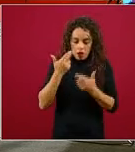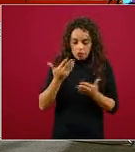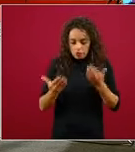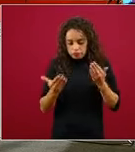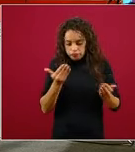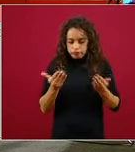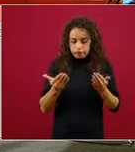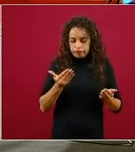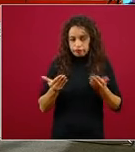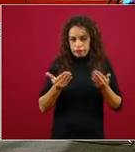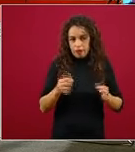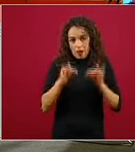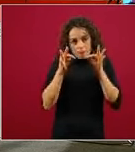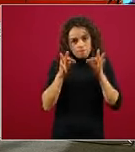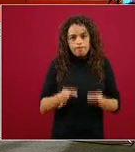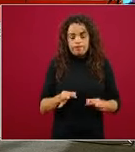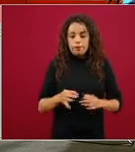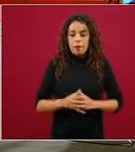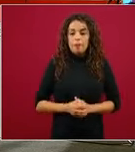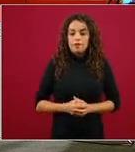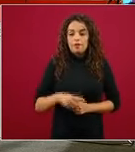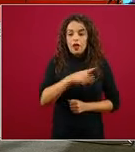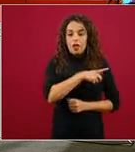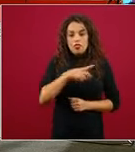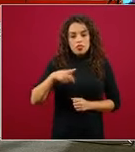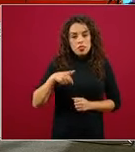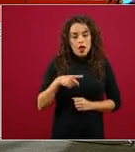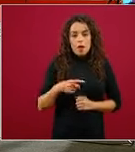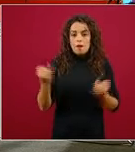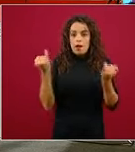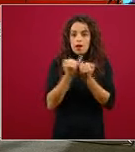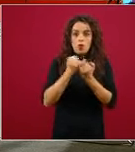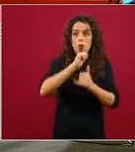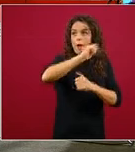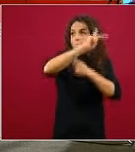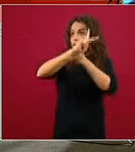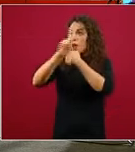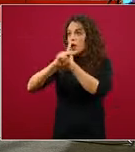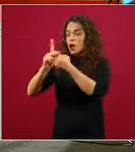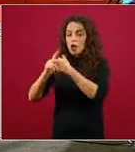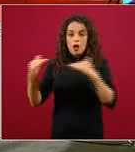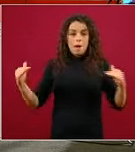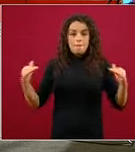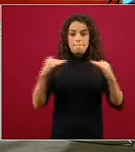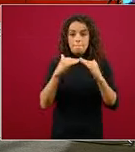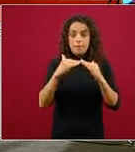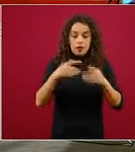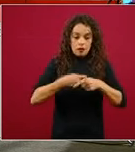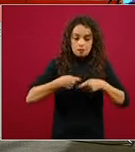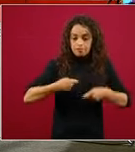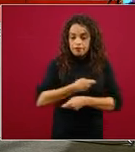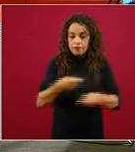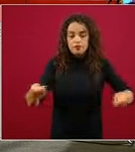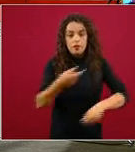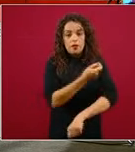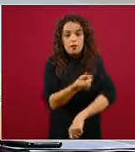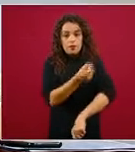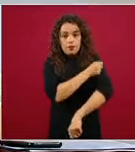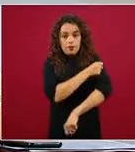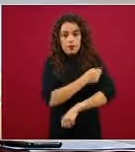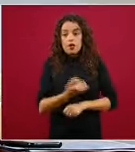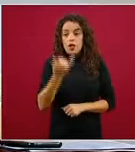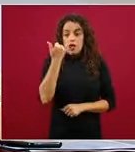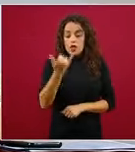vacuna deberá distribuirse de manera equitativa a todos los países y a todas las comunidades, especialmente a los